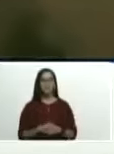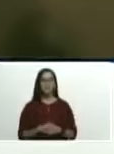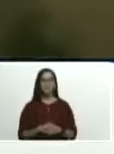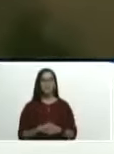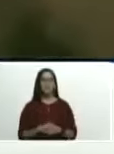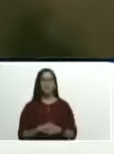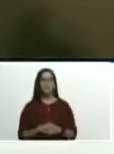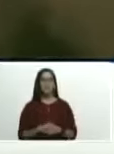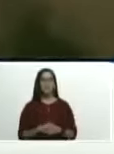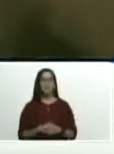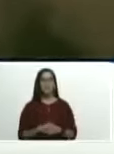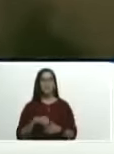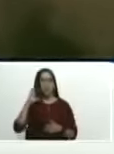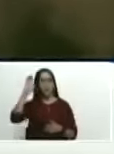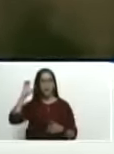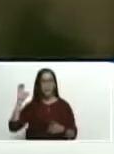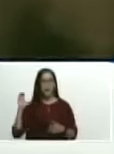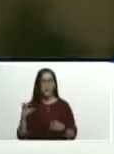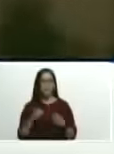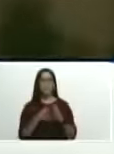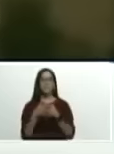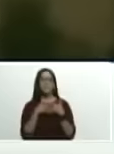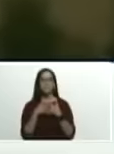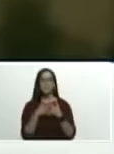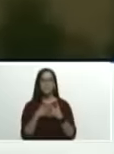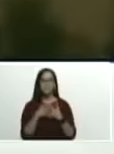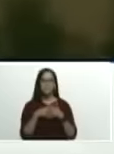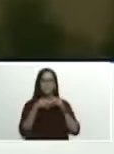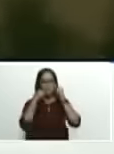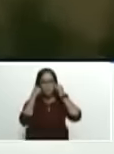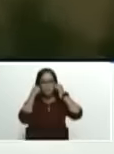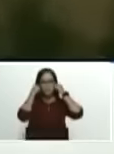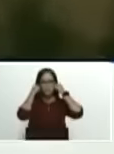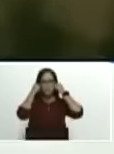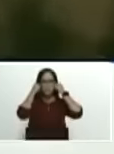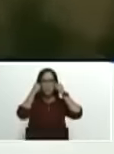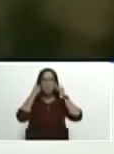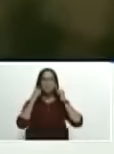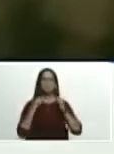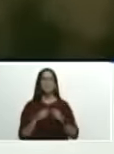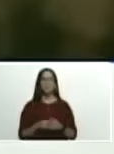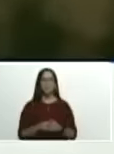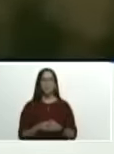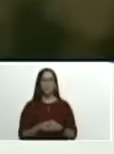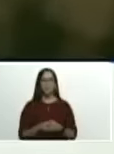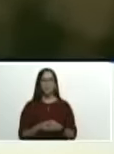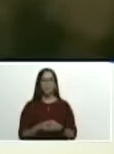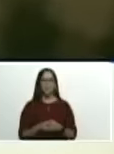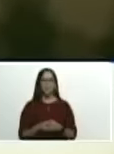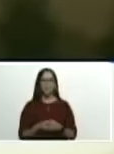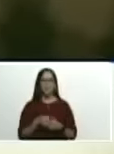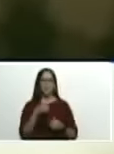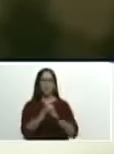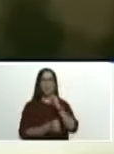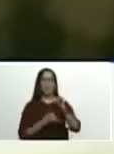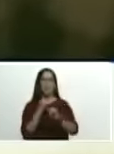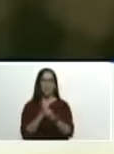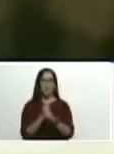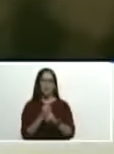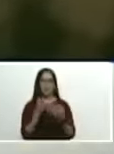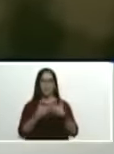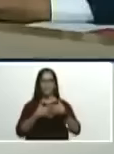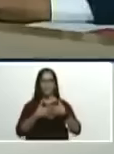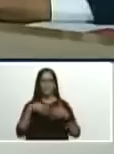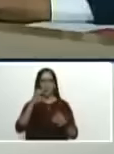Los países imperialistas las transnacionales como la ExxonMobil